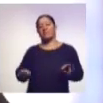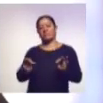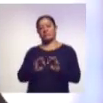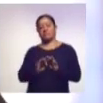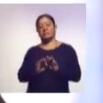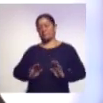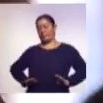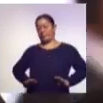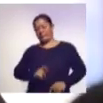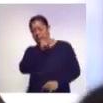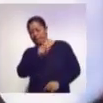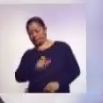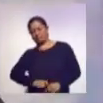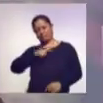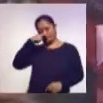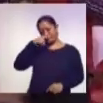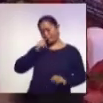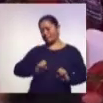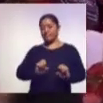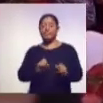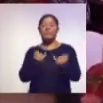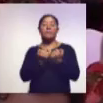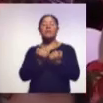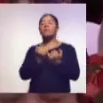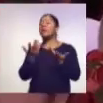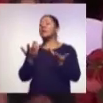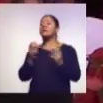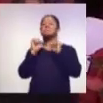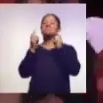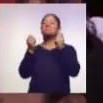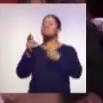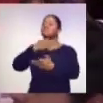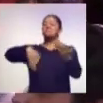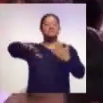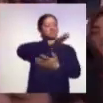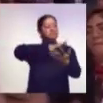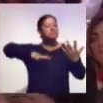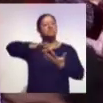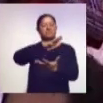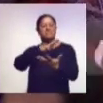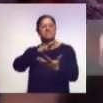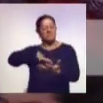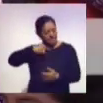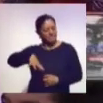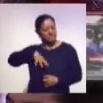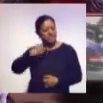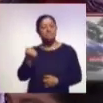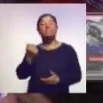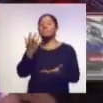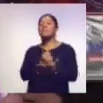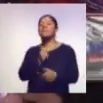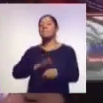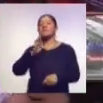orgullo, sino que también hace que las sociedades se esfuercen y logren más. No